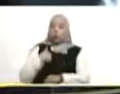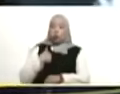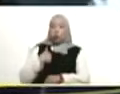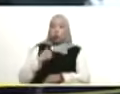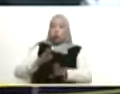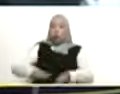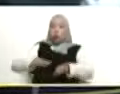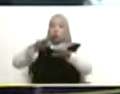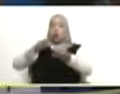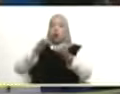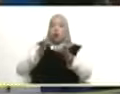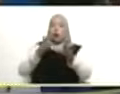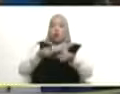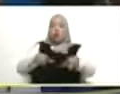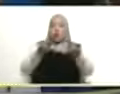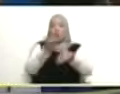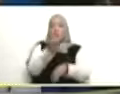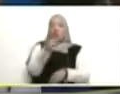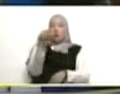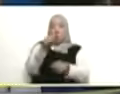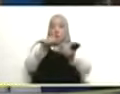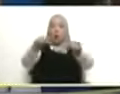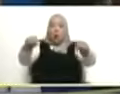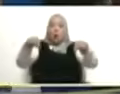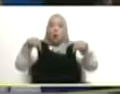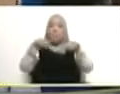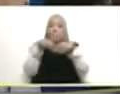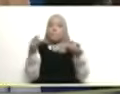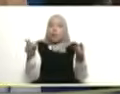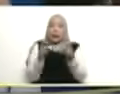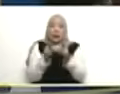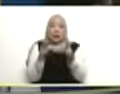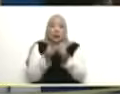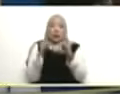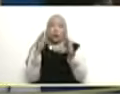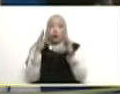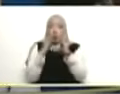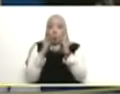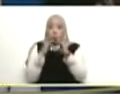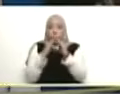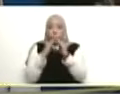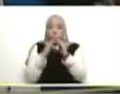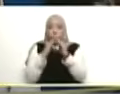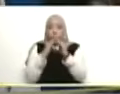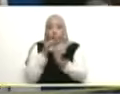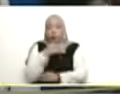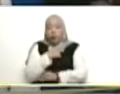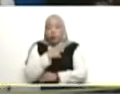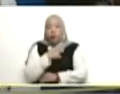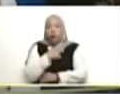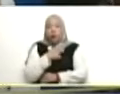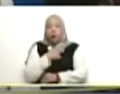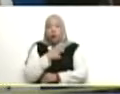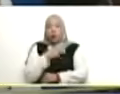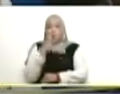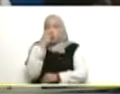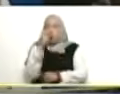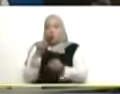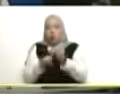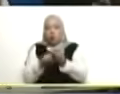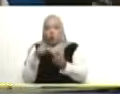en un apartamento de 50 metros cuadrados. Ahí está. En estos días vamos a ir, Silita, para